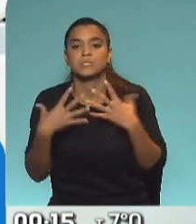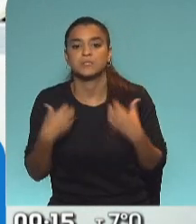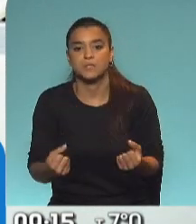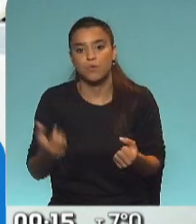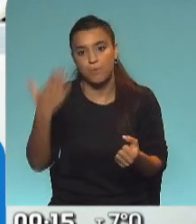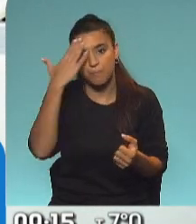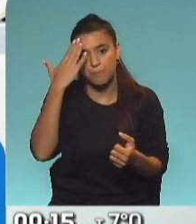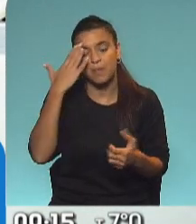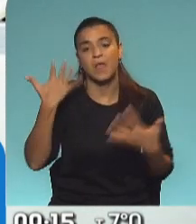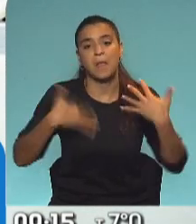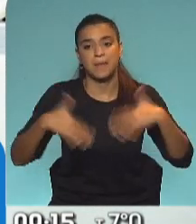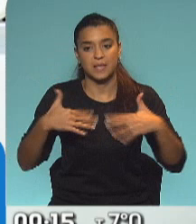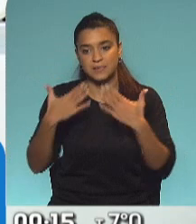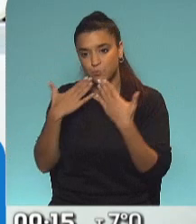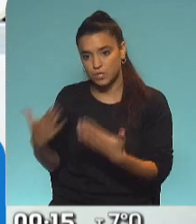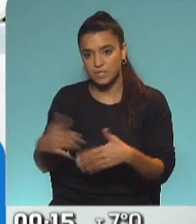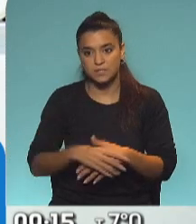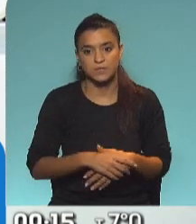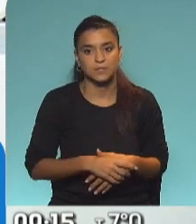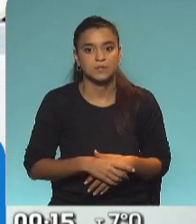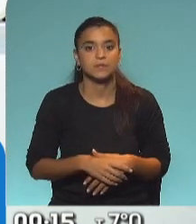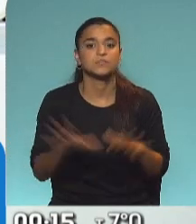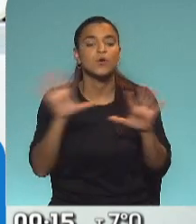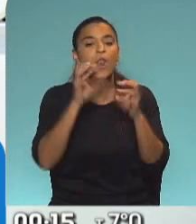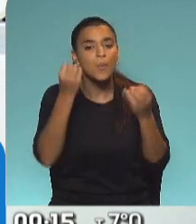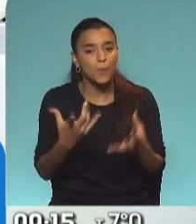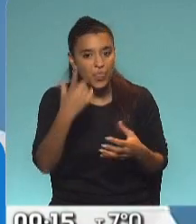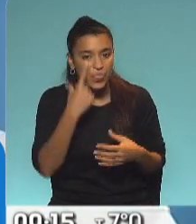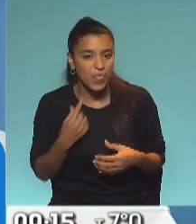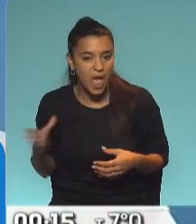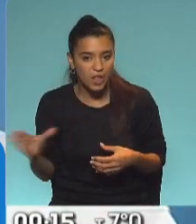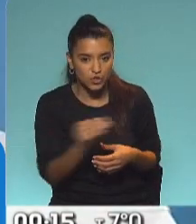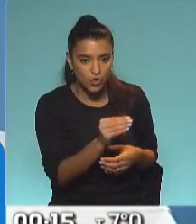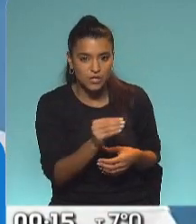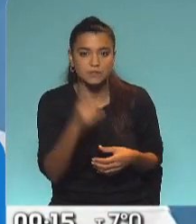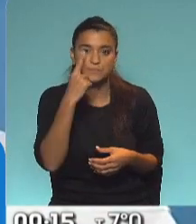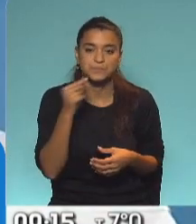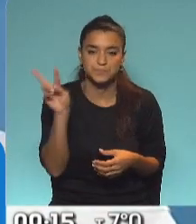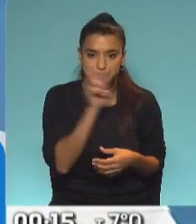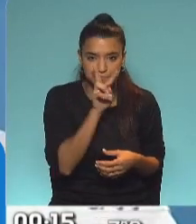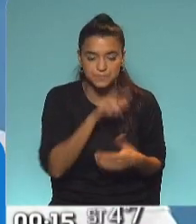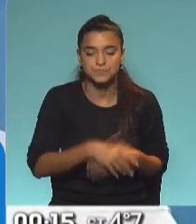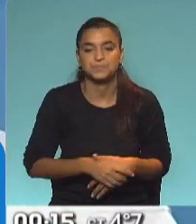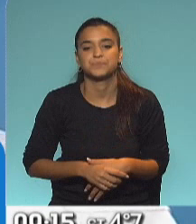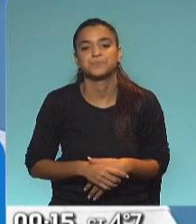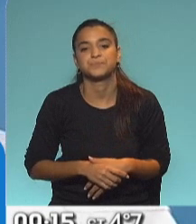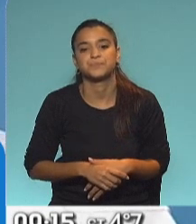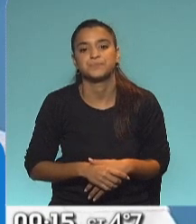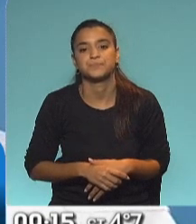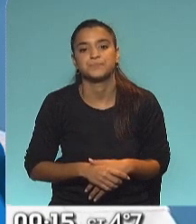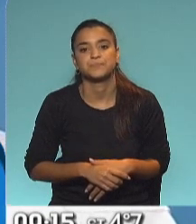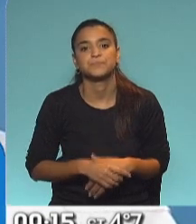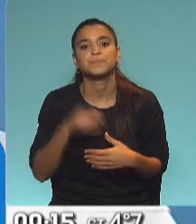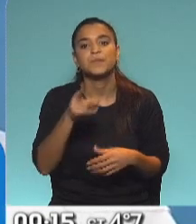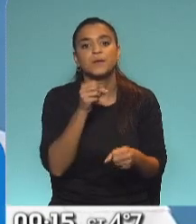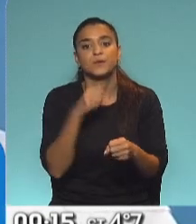y emergencias. Muchas gracias. Buenos días a todos y a todas. Los